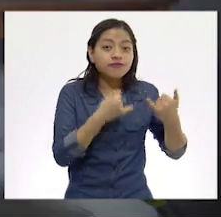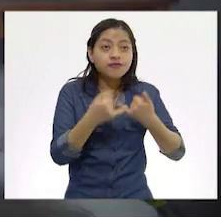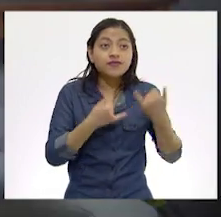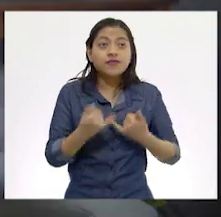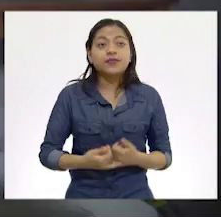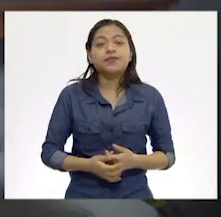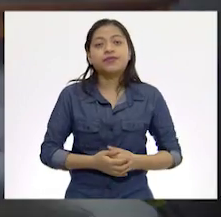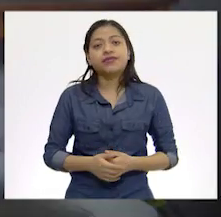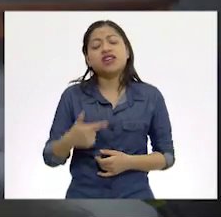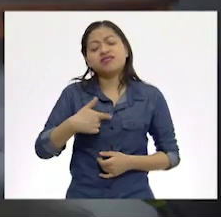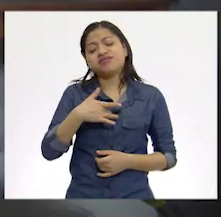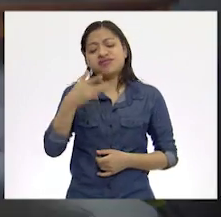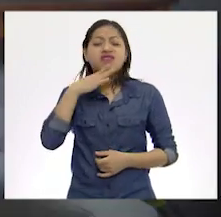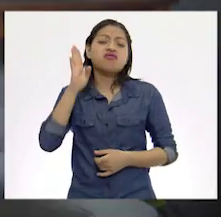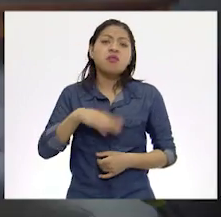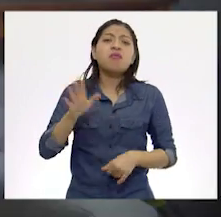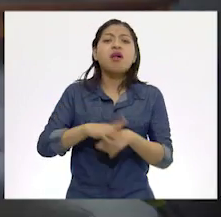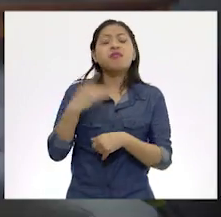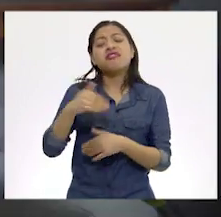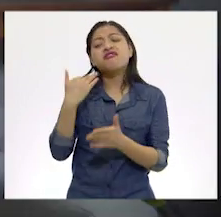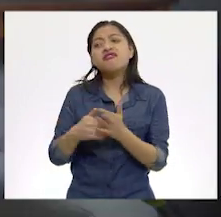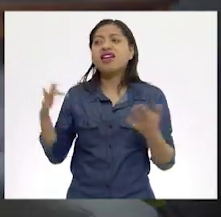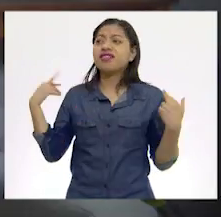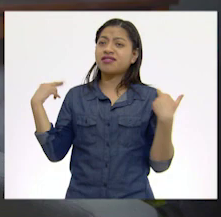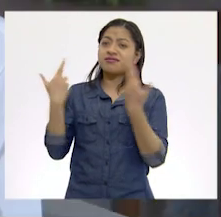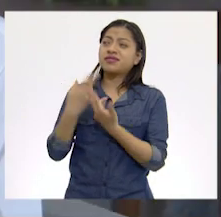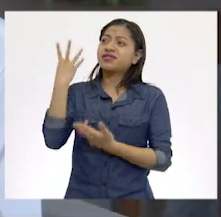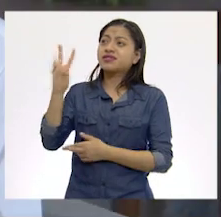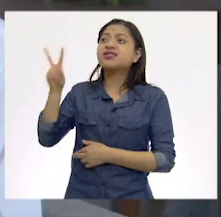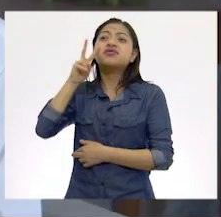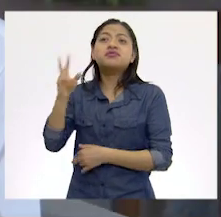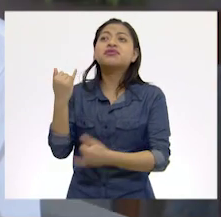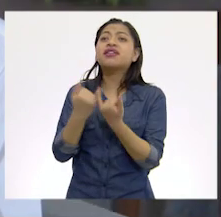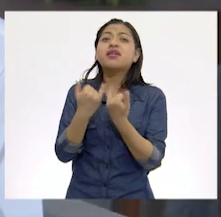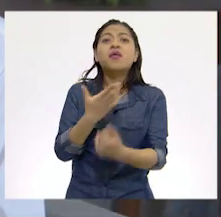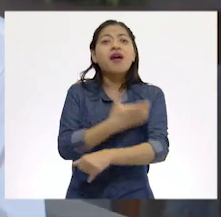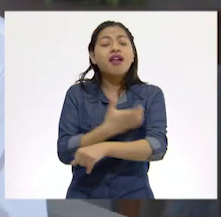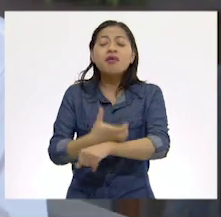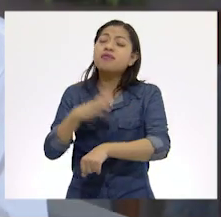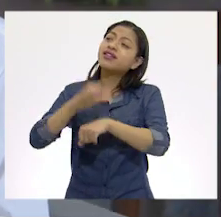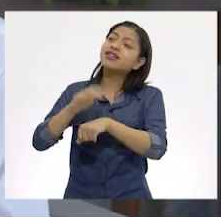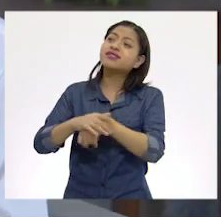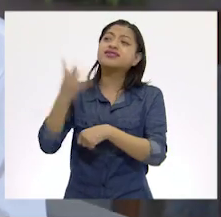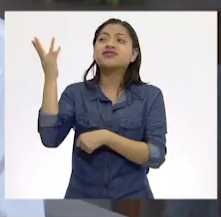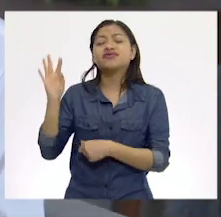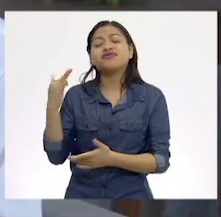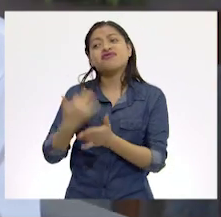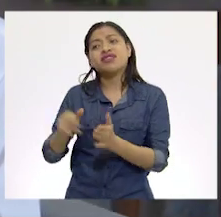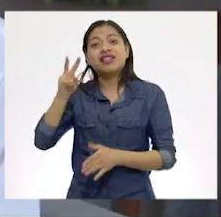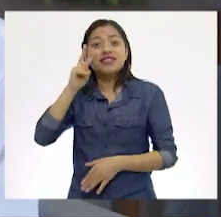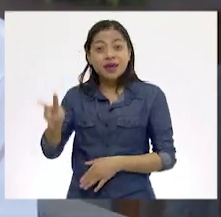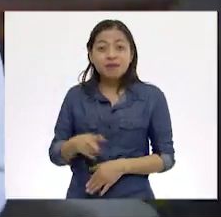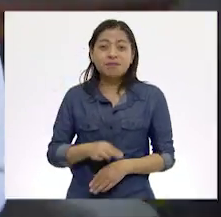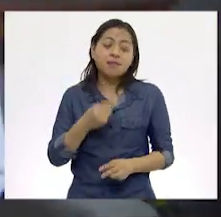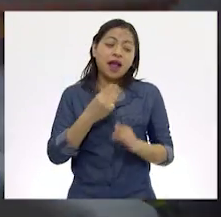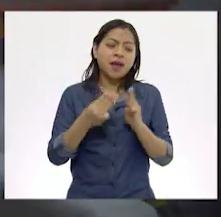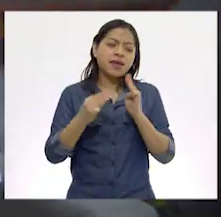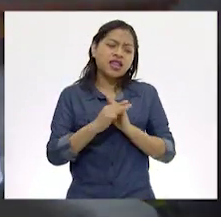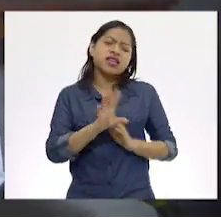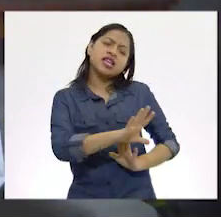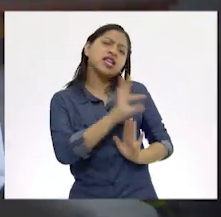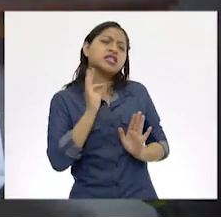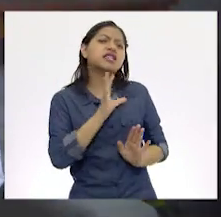porque no puedo ir a la escuela a ver a mis profesores y compañeros. Me ha gustado más la clase de matemáticas, como